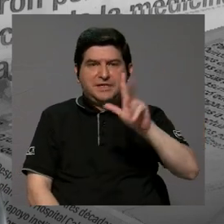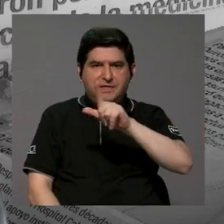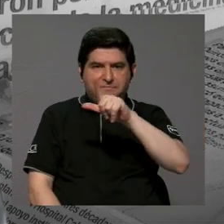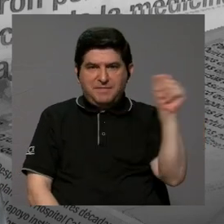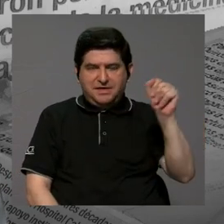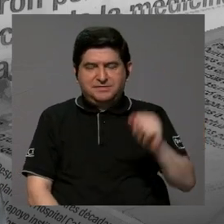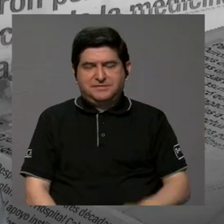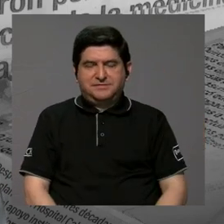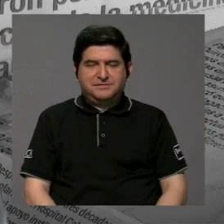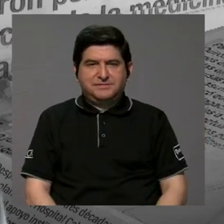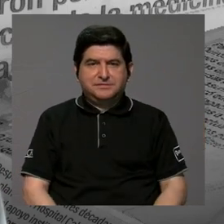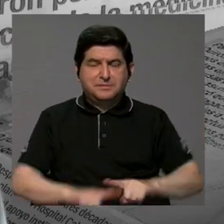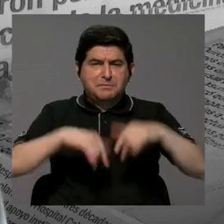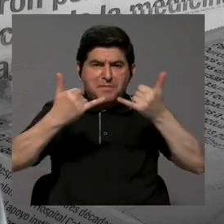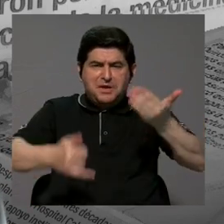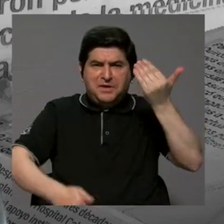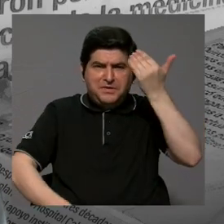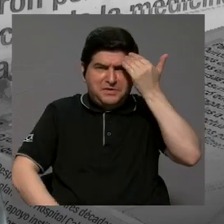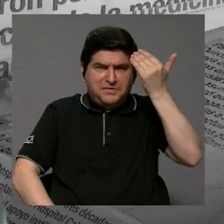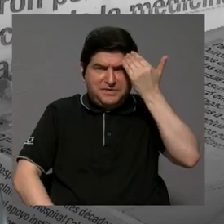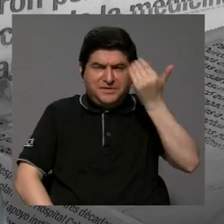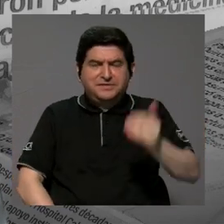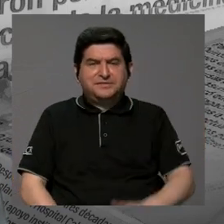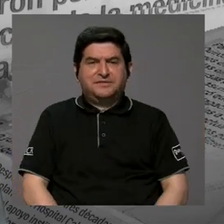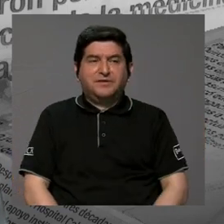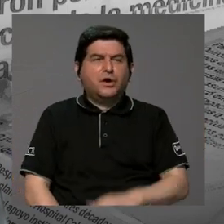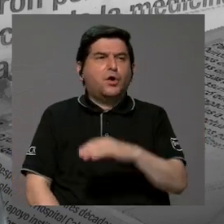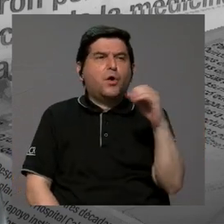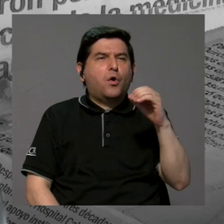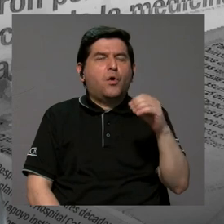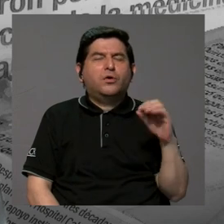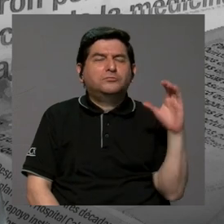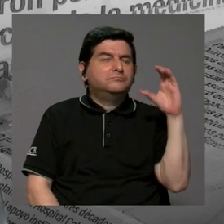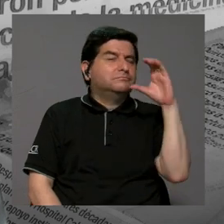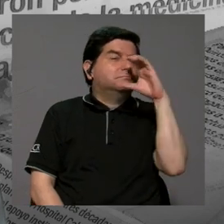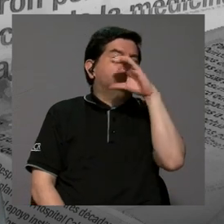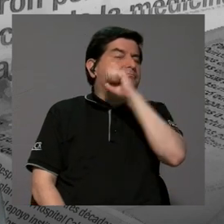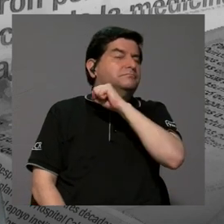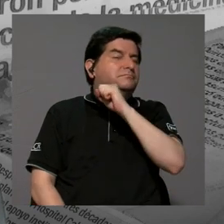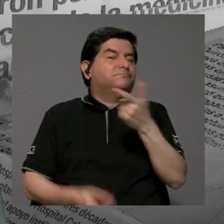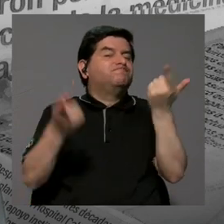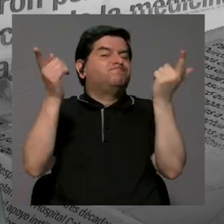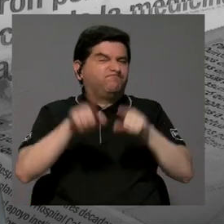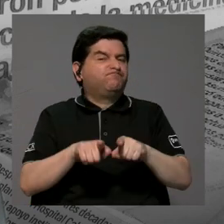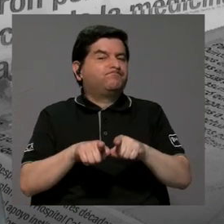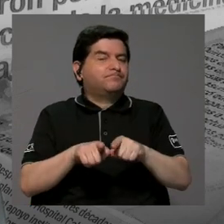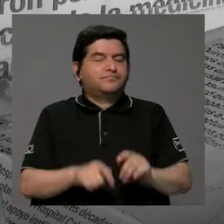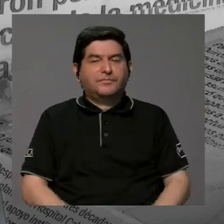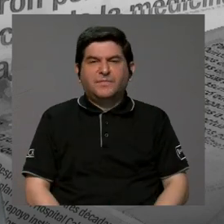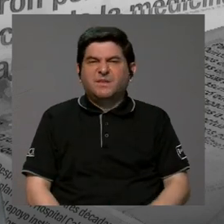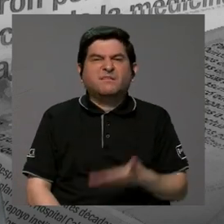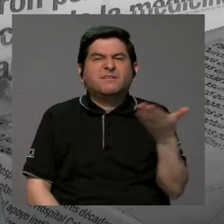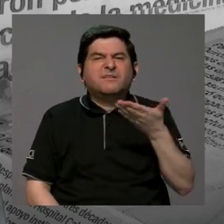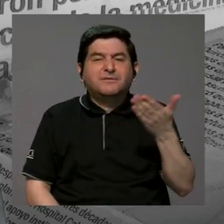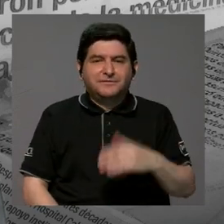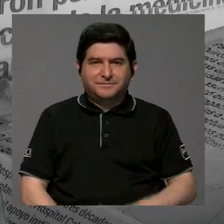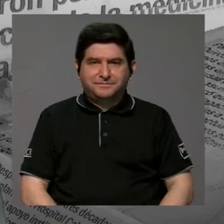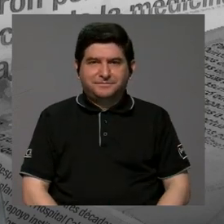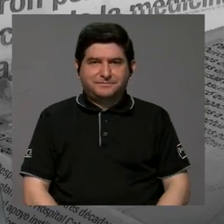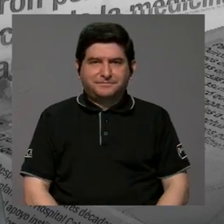3 meses, pero ya sabemos, o sabemos no, ya intuimos qué es lo que va a ocurrir. Lo que va a ocurrir es